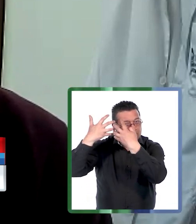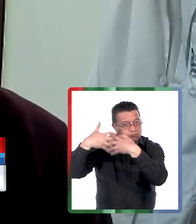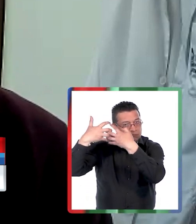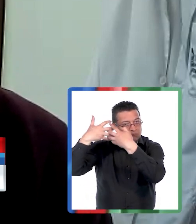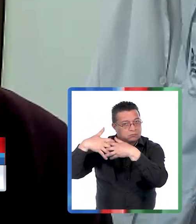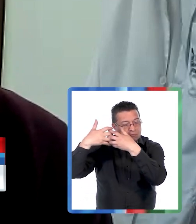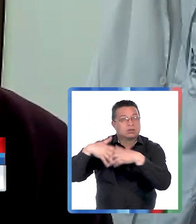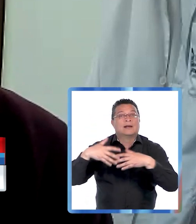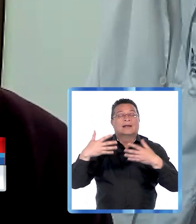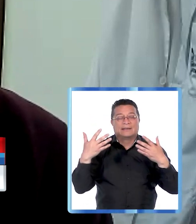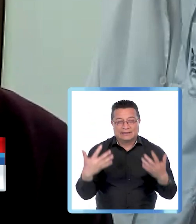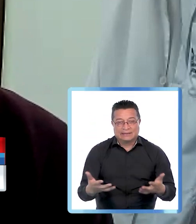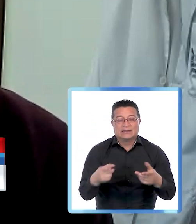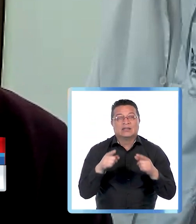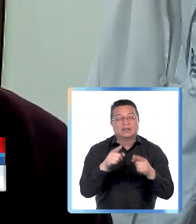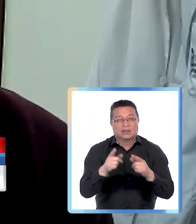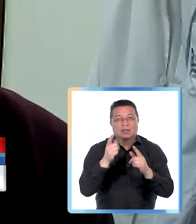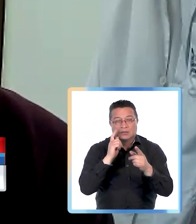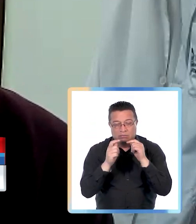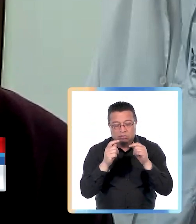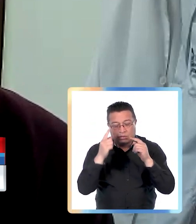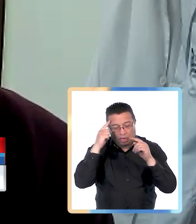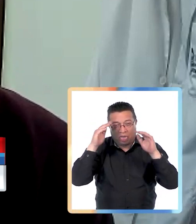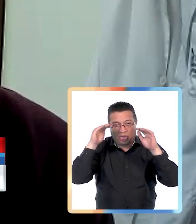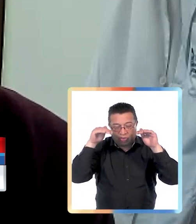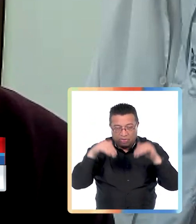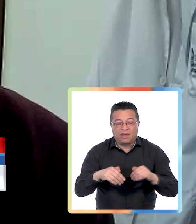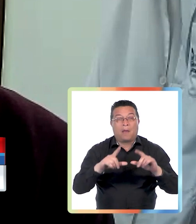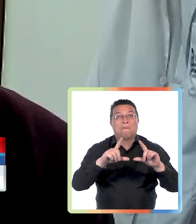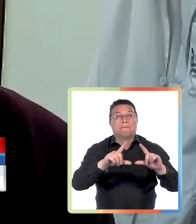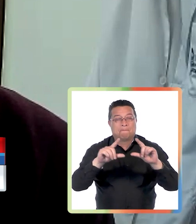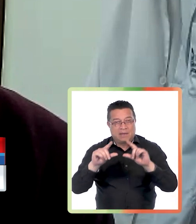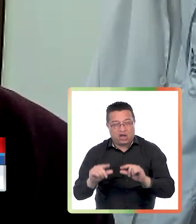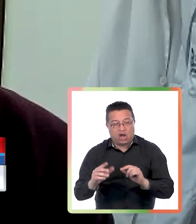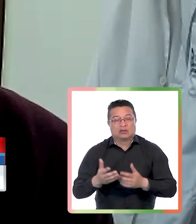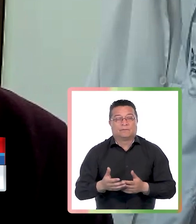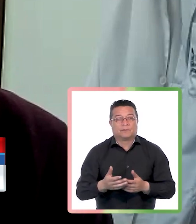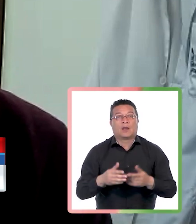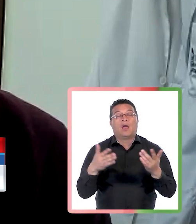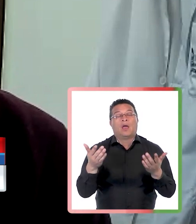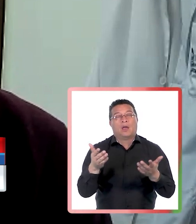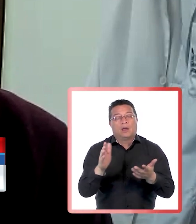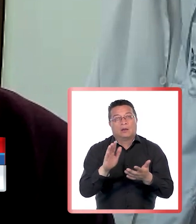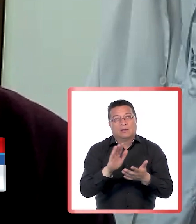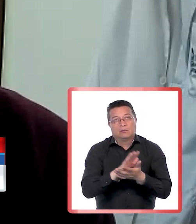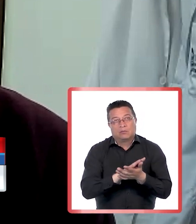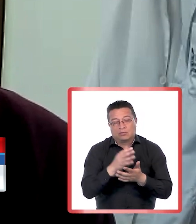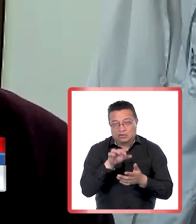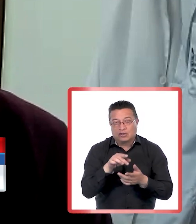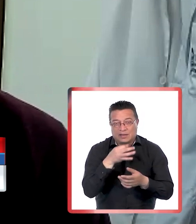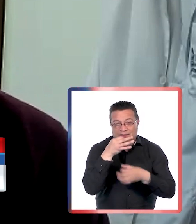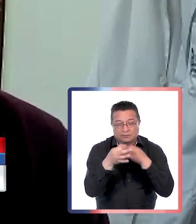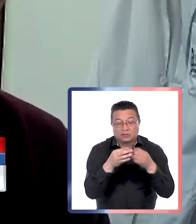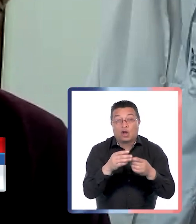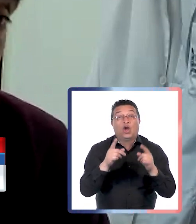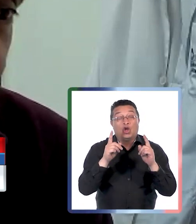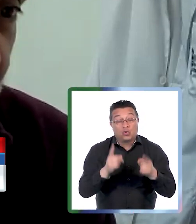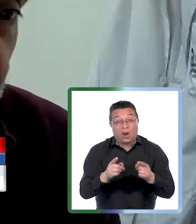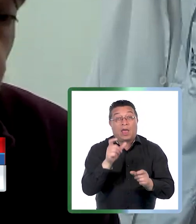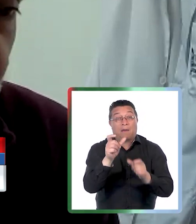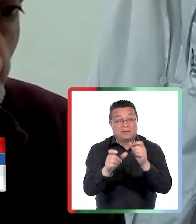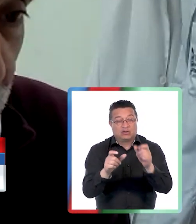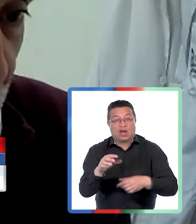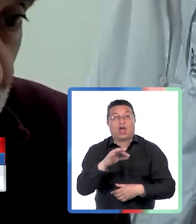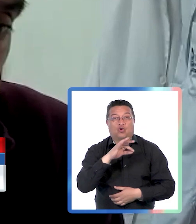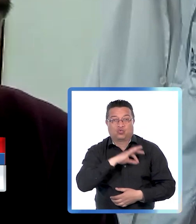cerebro, entonces el riesgo de deterioro es menor, ¿no? Pero yo me refería, bueno, de todas